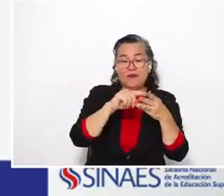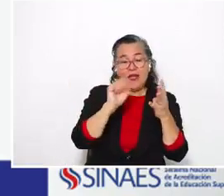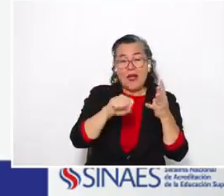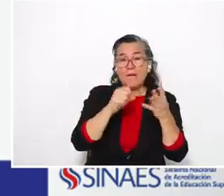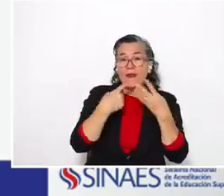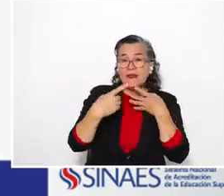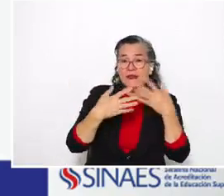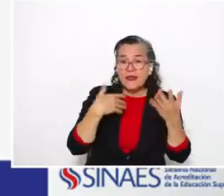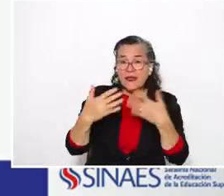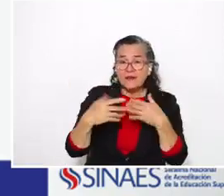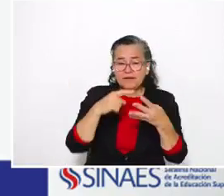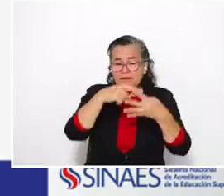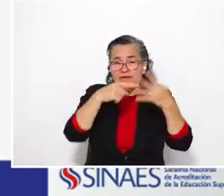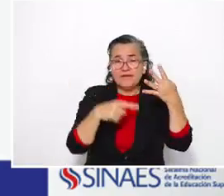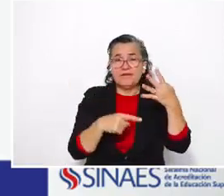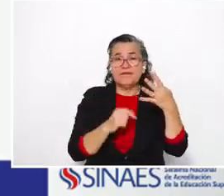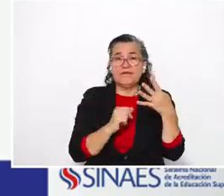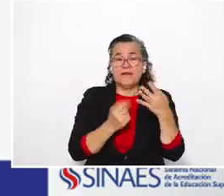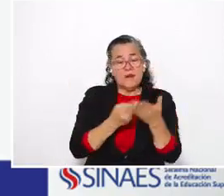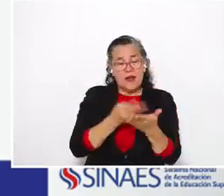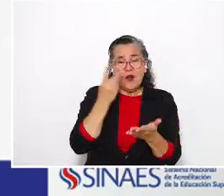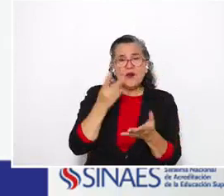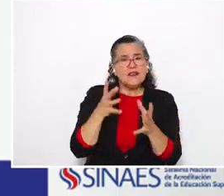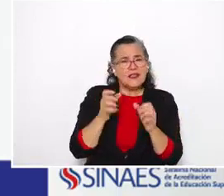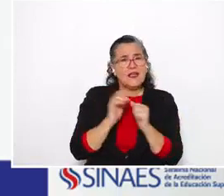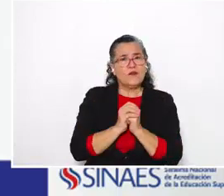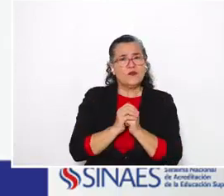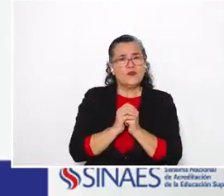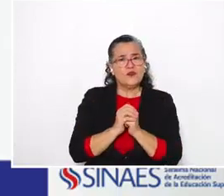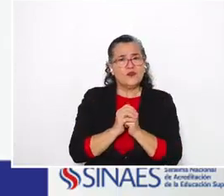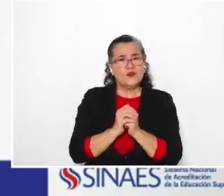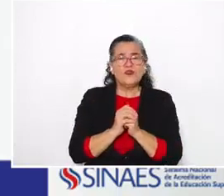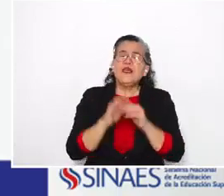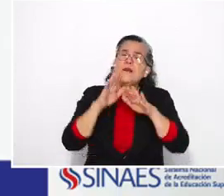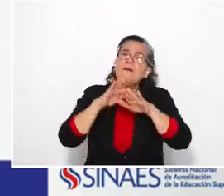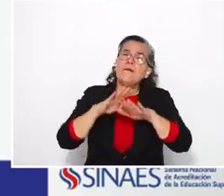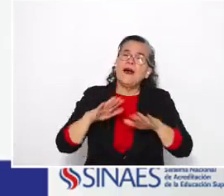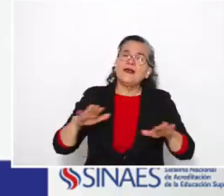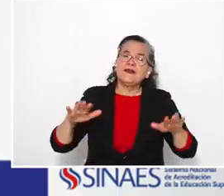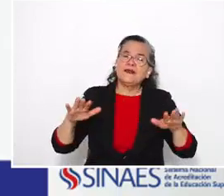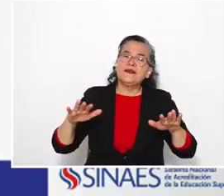capacidad de diálogo. Eso es lo que queremos. Y queremos la paz.